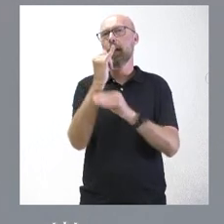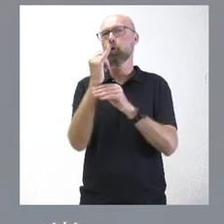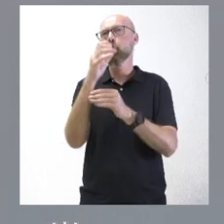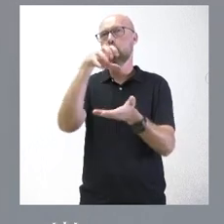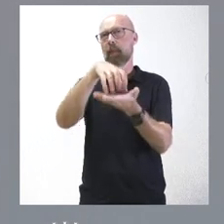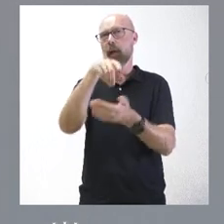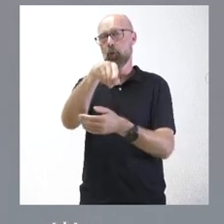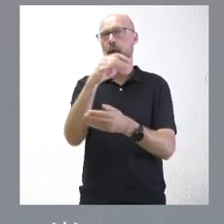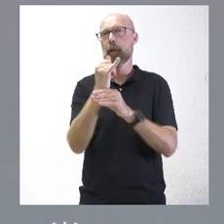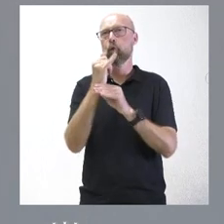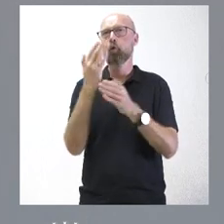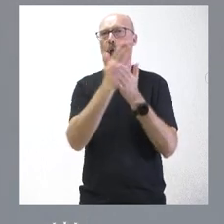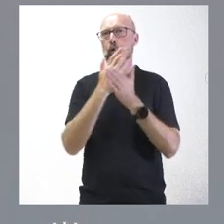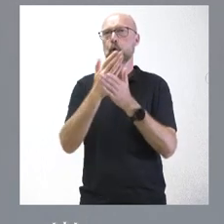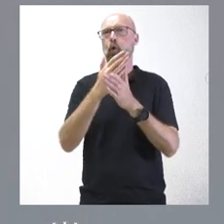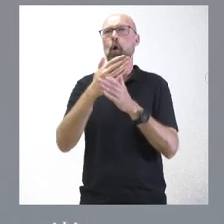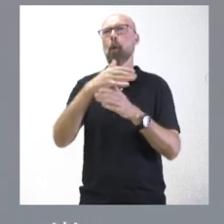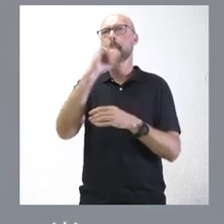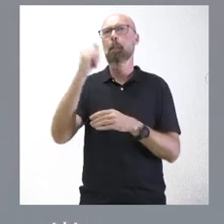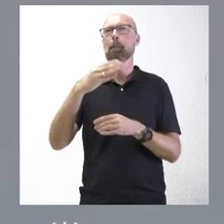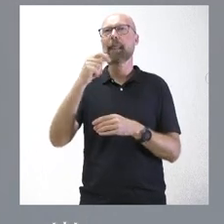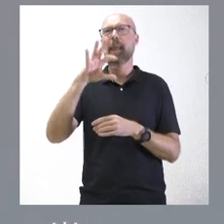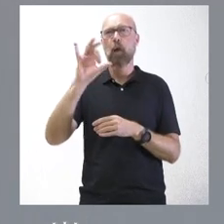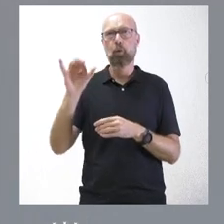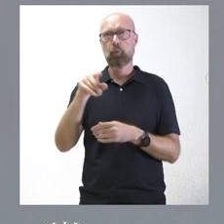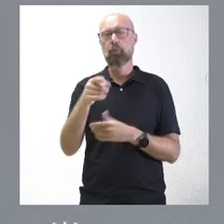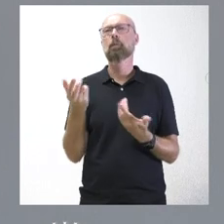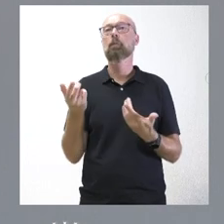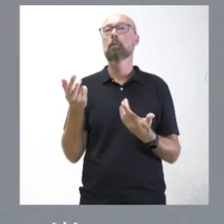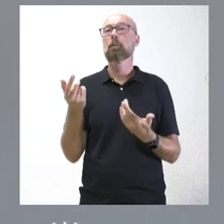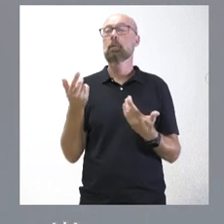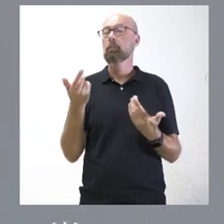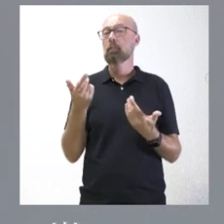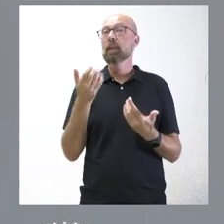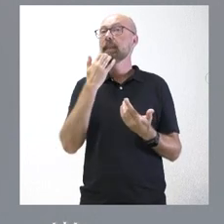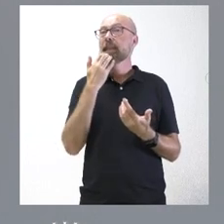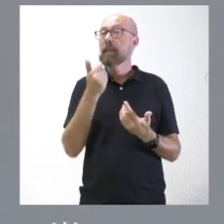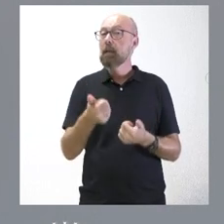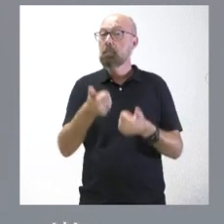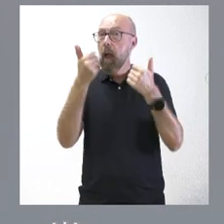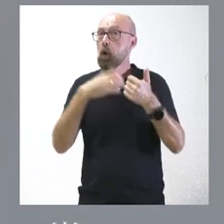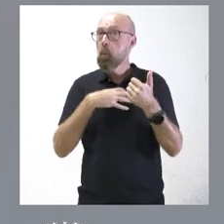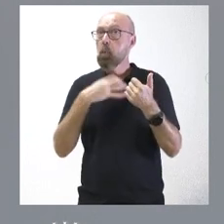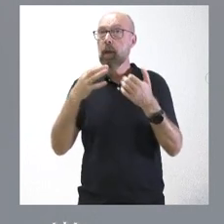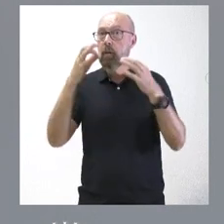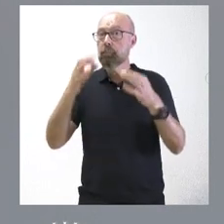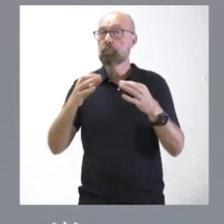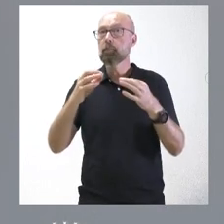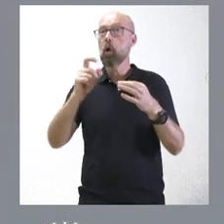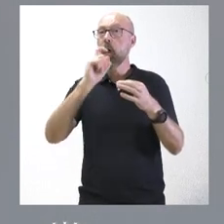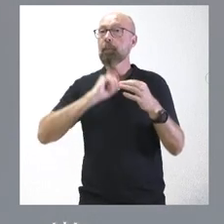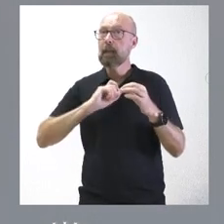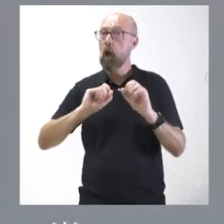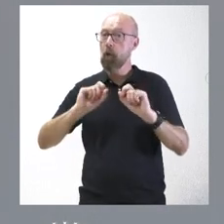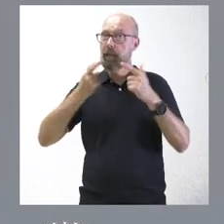la tiene asignada formalmente el momento en que esta función no la pueda desarrollar y coste así formalmente pues